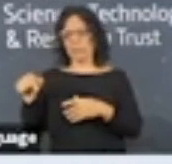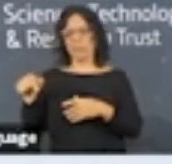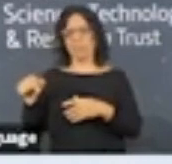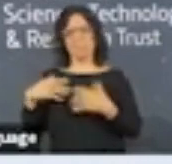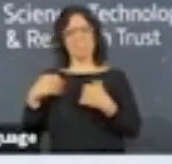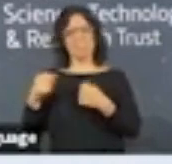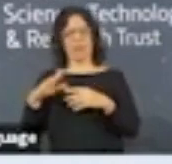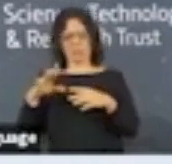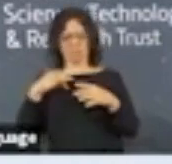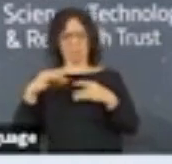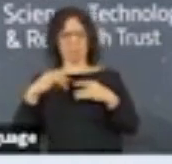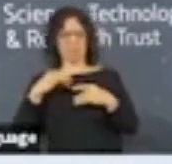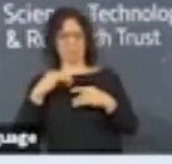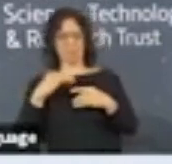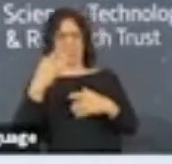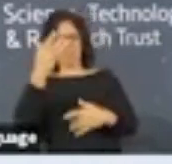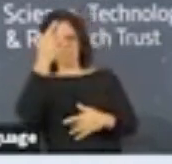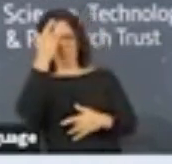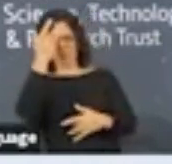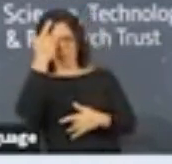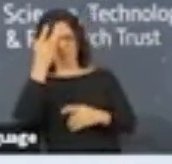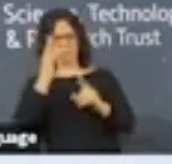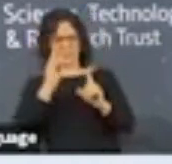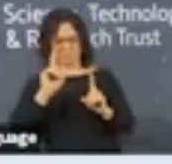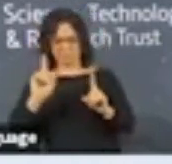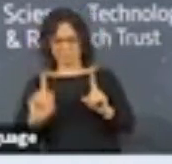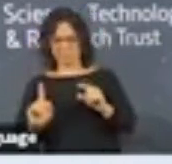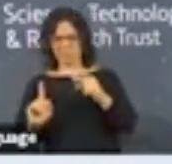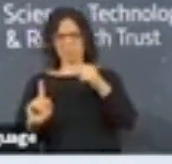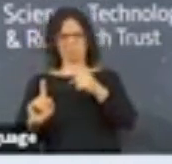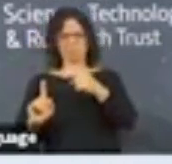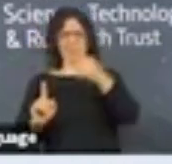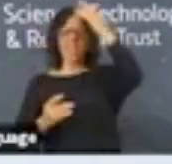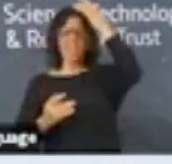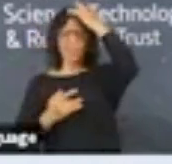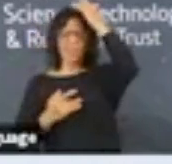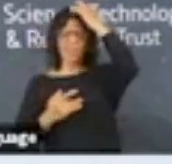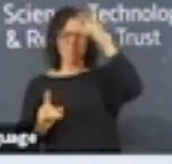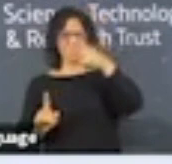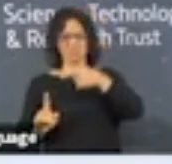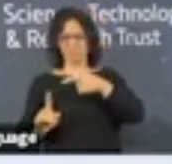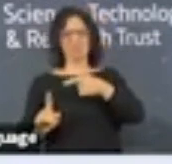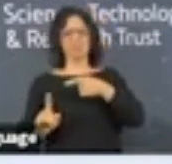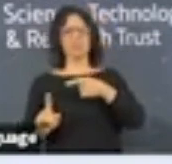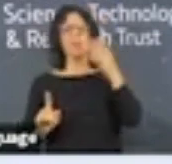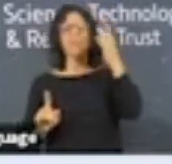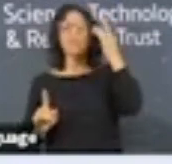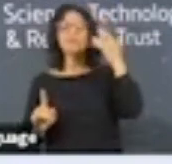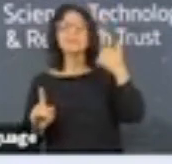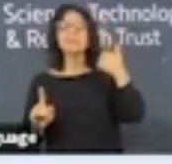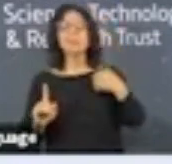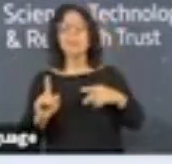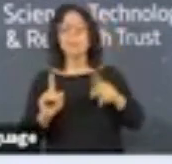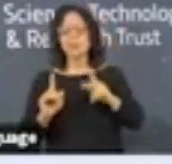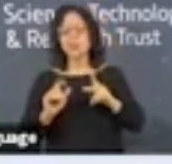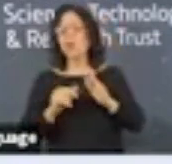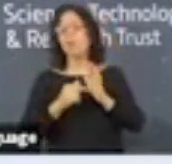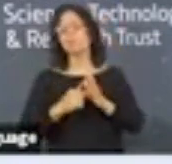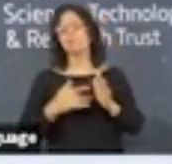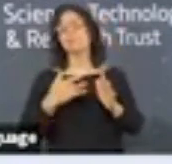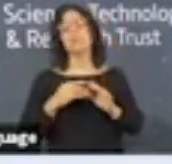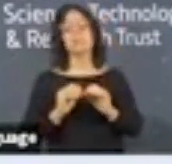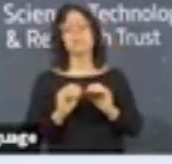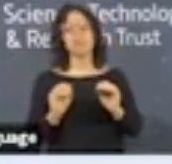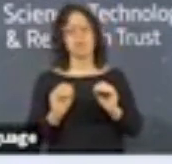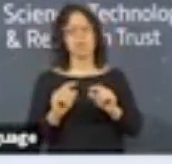este mosquito infectado, se enferma o no, porque hay personas que no muestran síntomas, pero crían